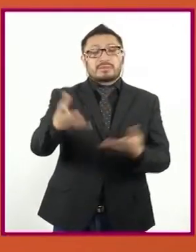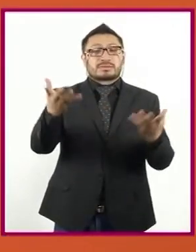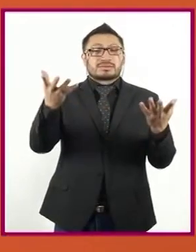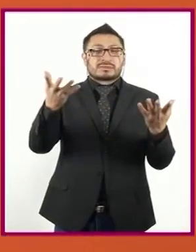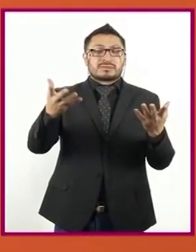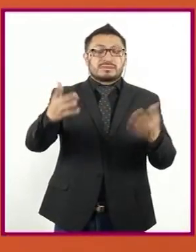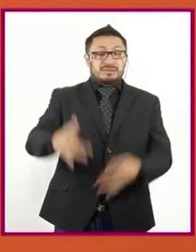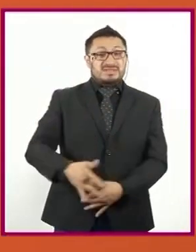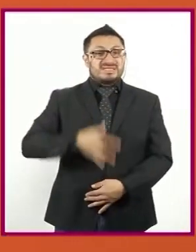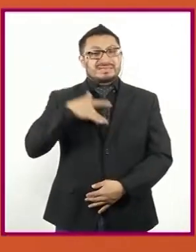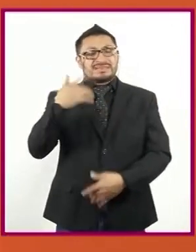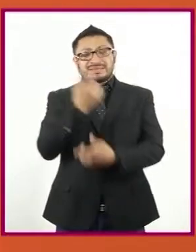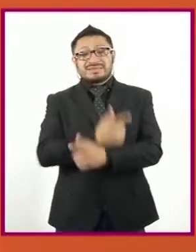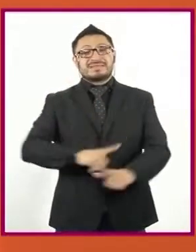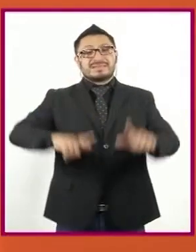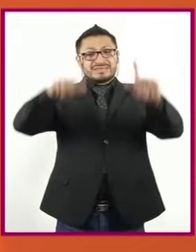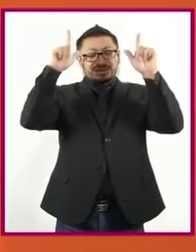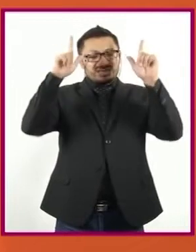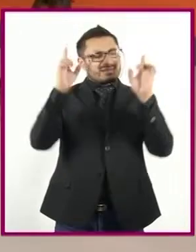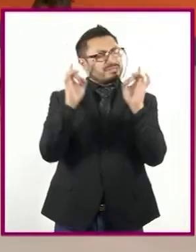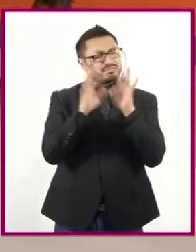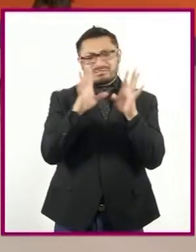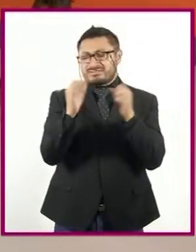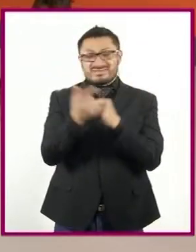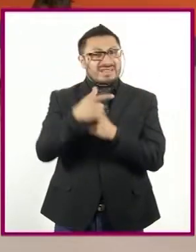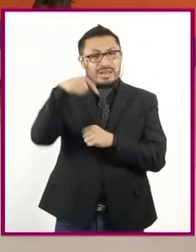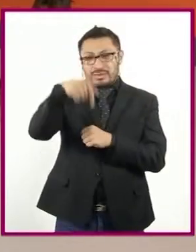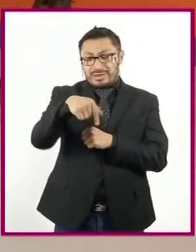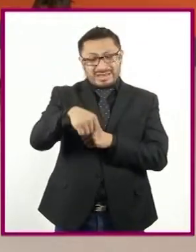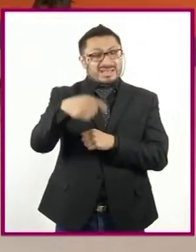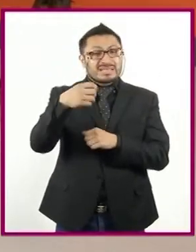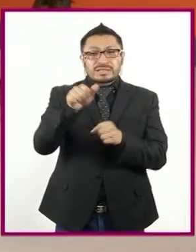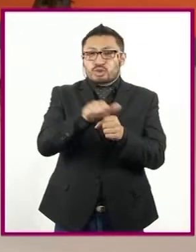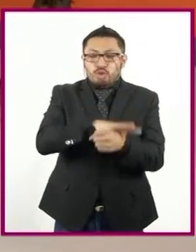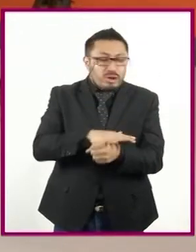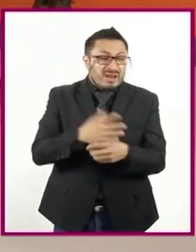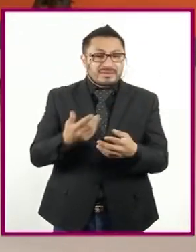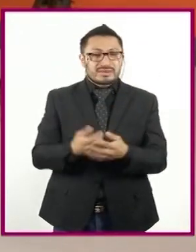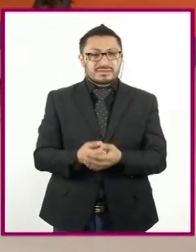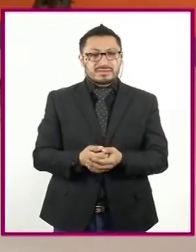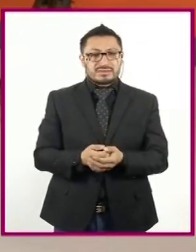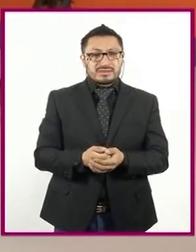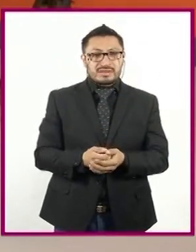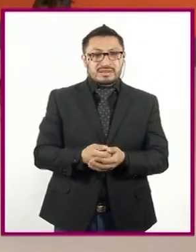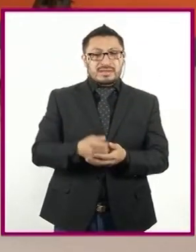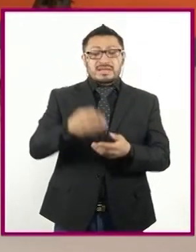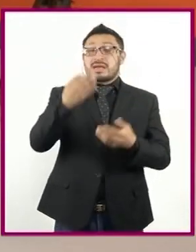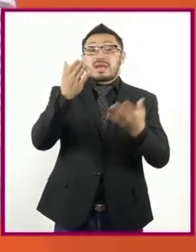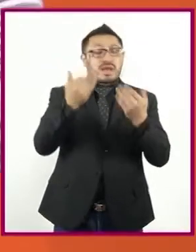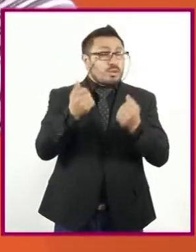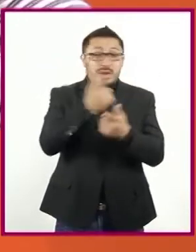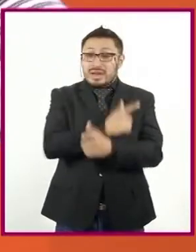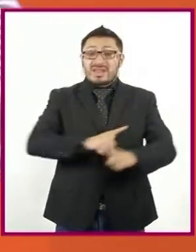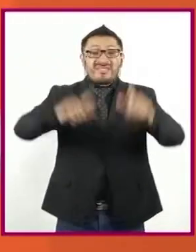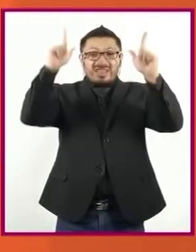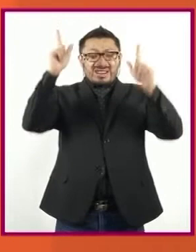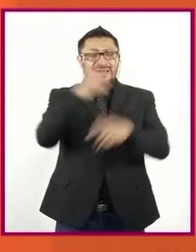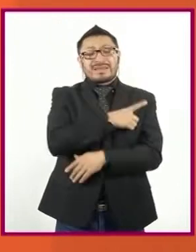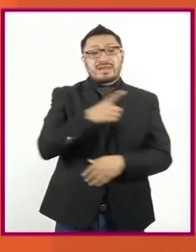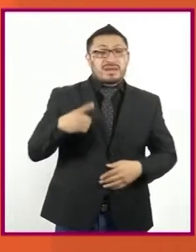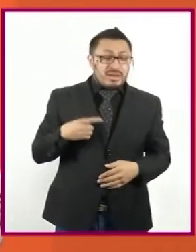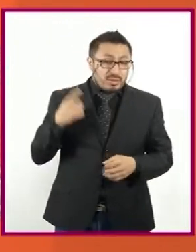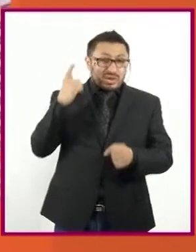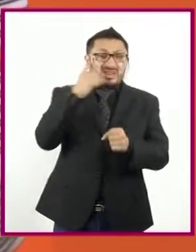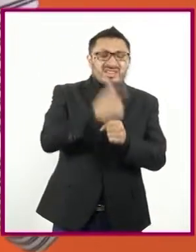la libertad en una situación como esta? Pues no hay libertad para empezar, hay que encontrar la forma de